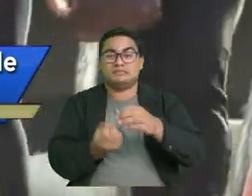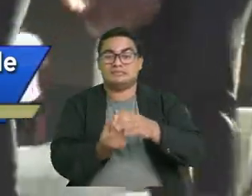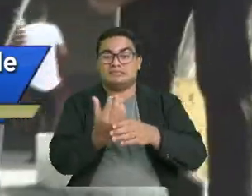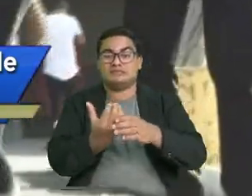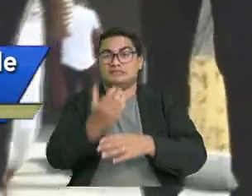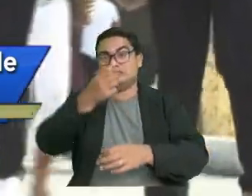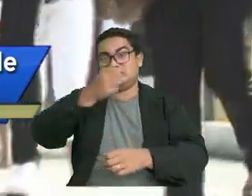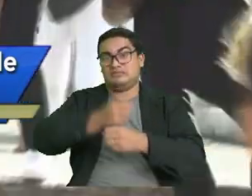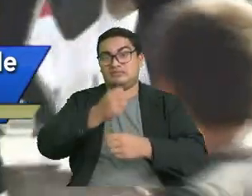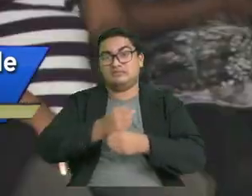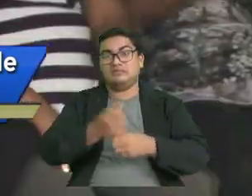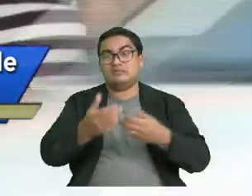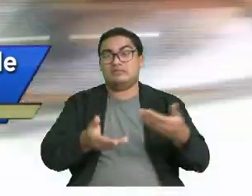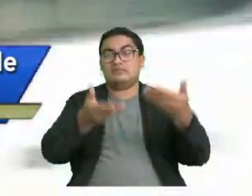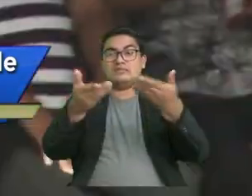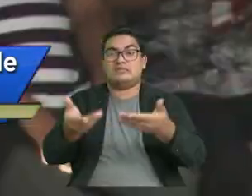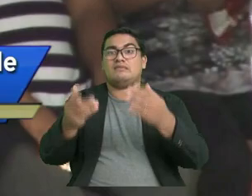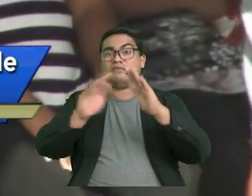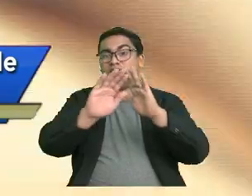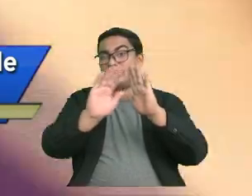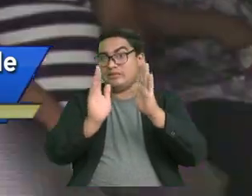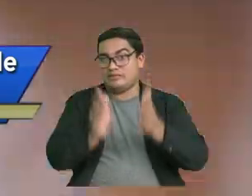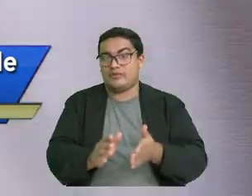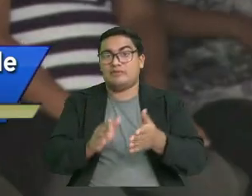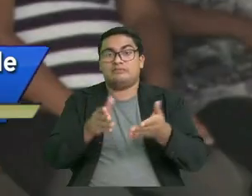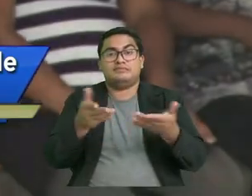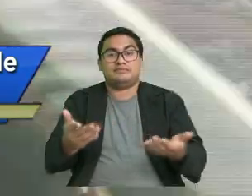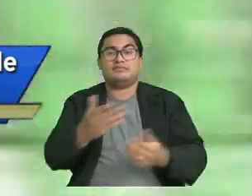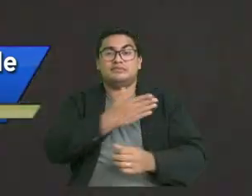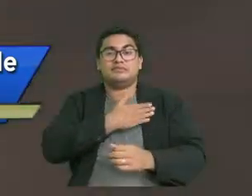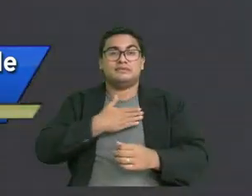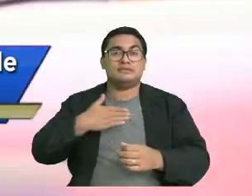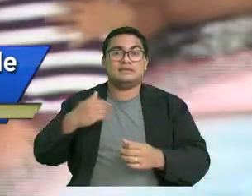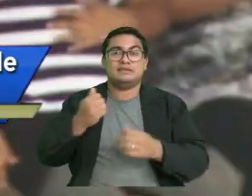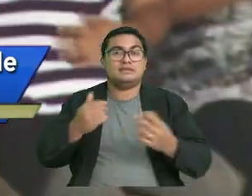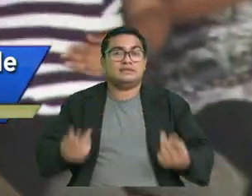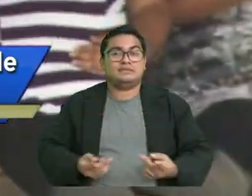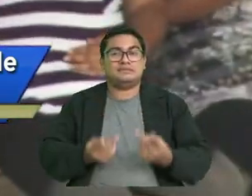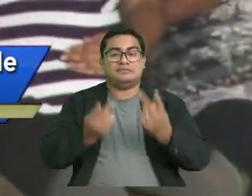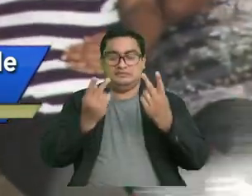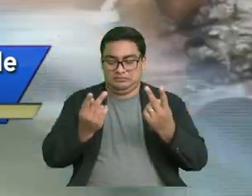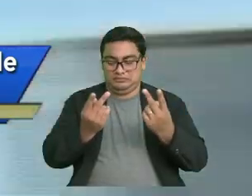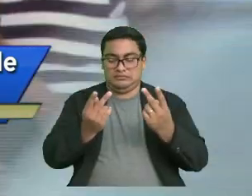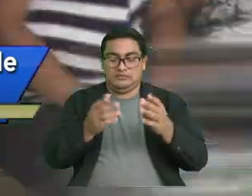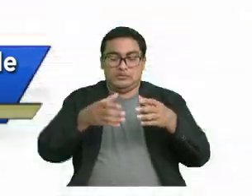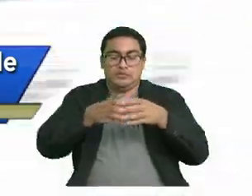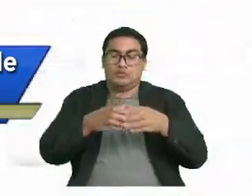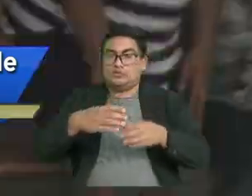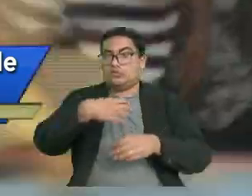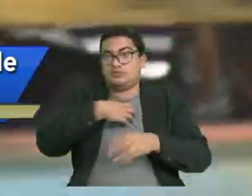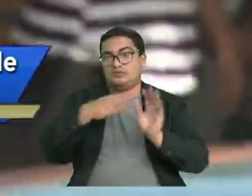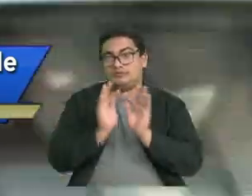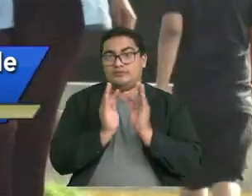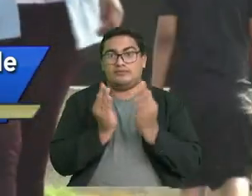trabajo a la mujer para mejorar la calidad de vida del núcleo